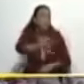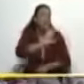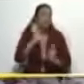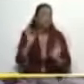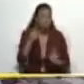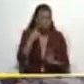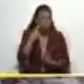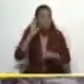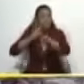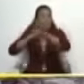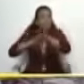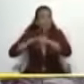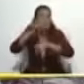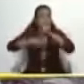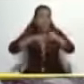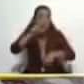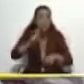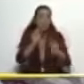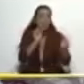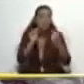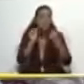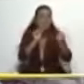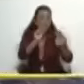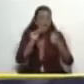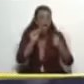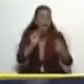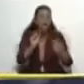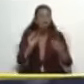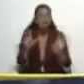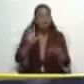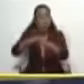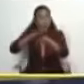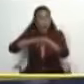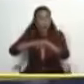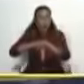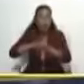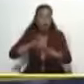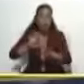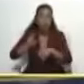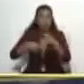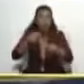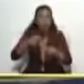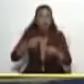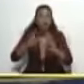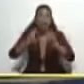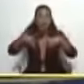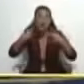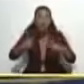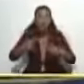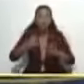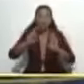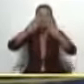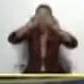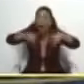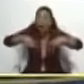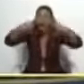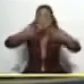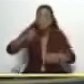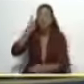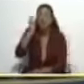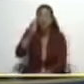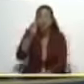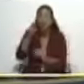Y yo convoco al pueblo a este debate y convoco al pueblo a una reforma constitucional